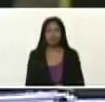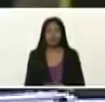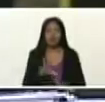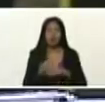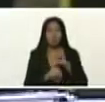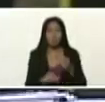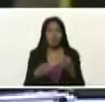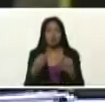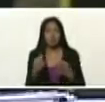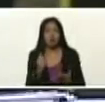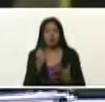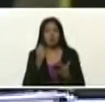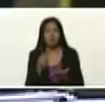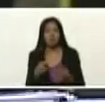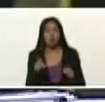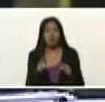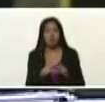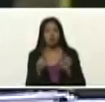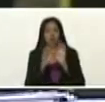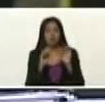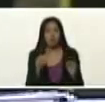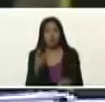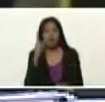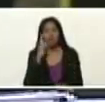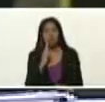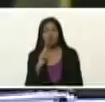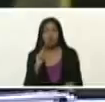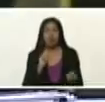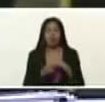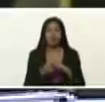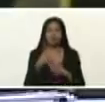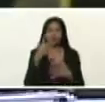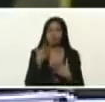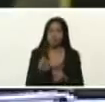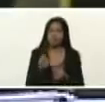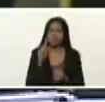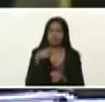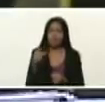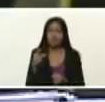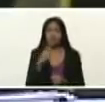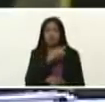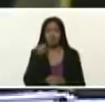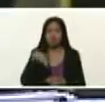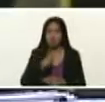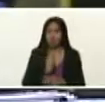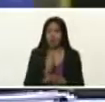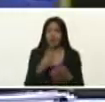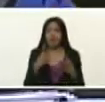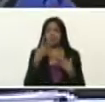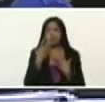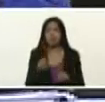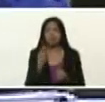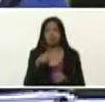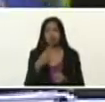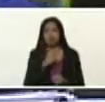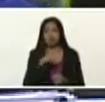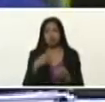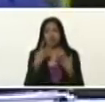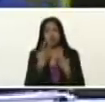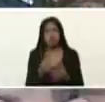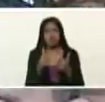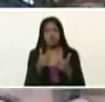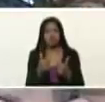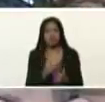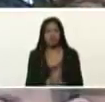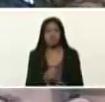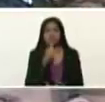comprado sus bonos de ahorro en Petro en bolívares. Ustedes me entienden, ¿verdad? Nos entendemos. Nosotros nos entendemos.